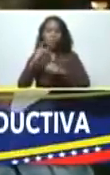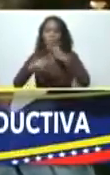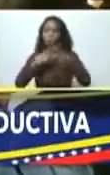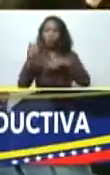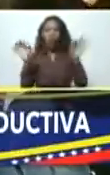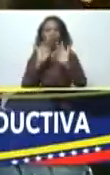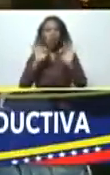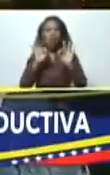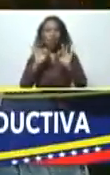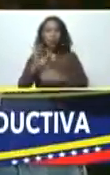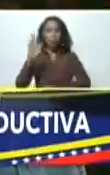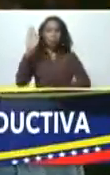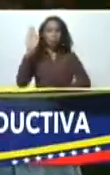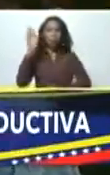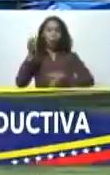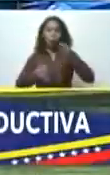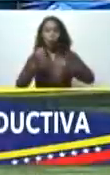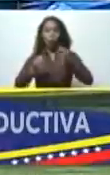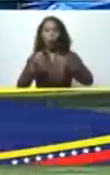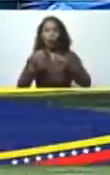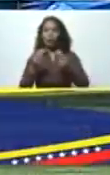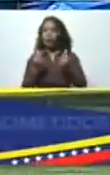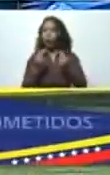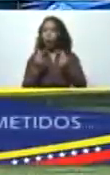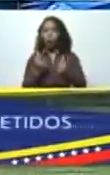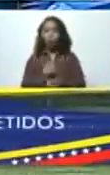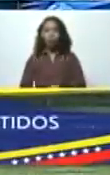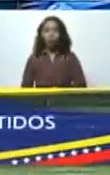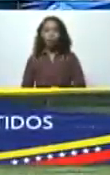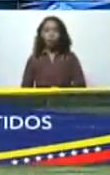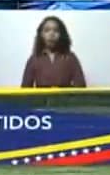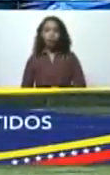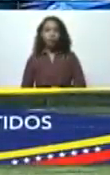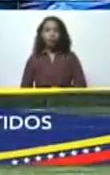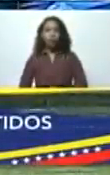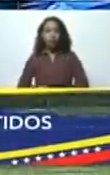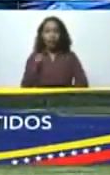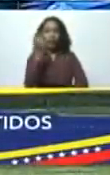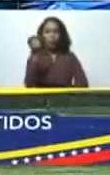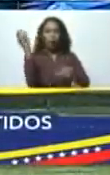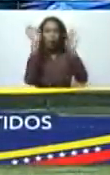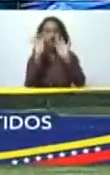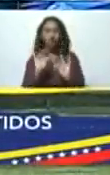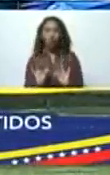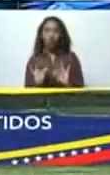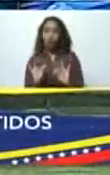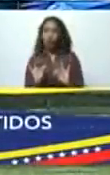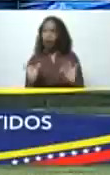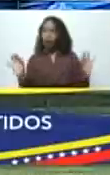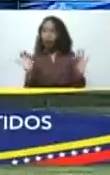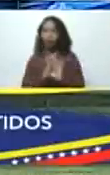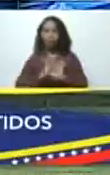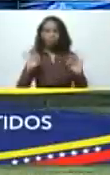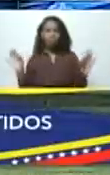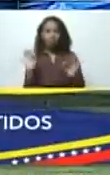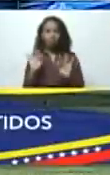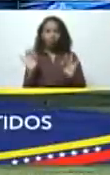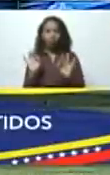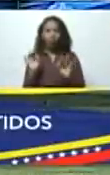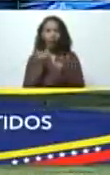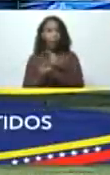ni jurídica, ni económica, ni de ningún tipo de nada ni de nadie.